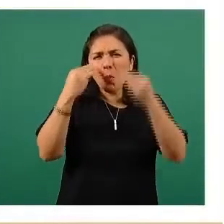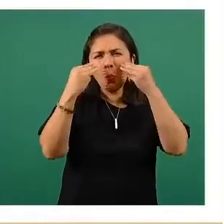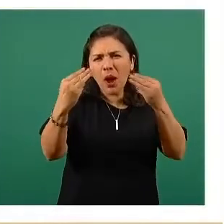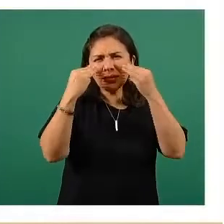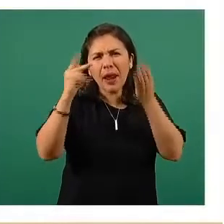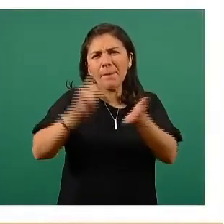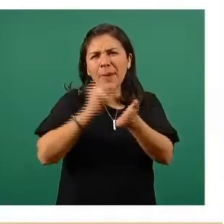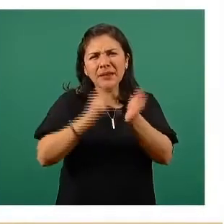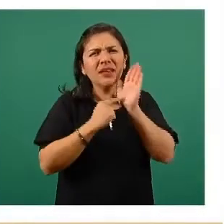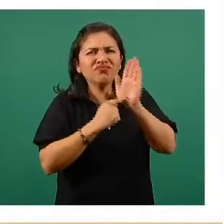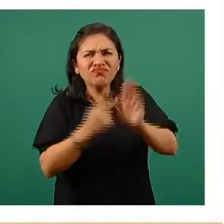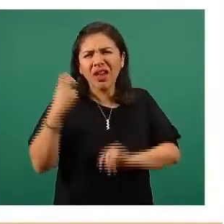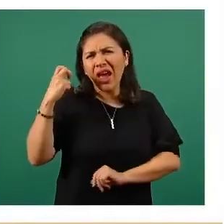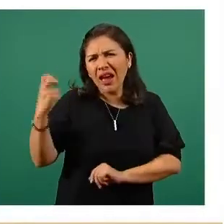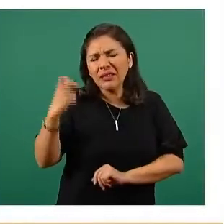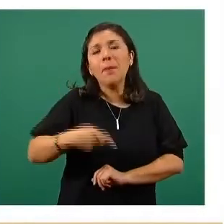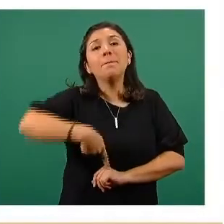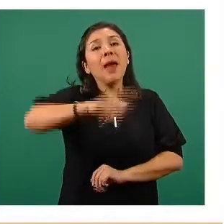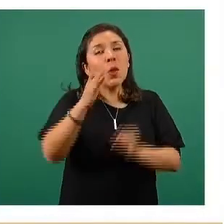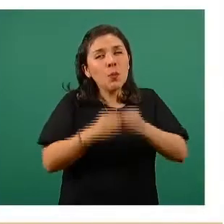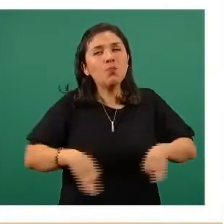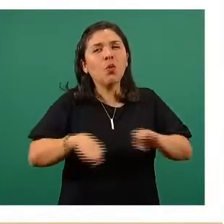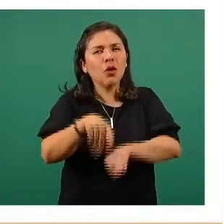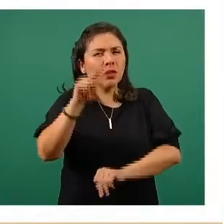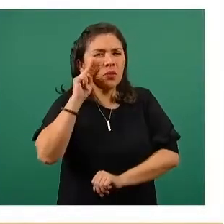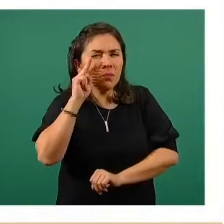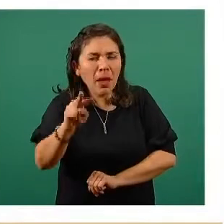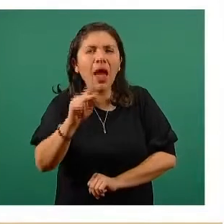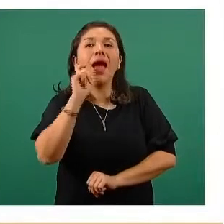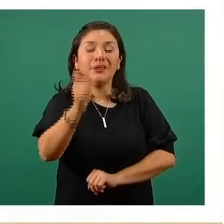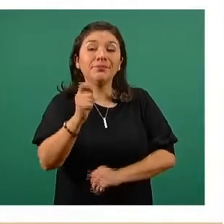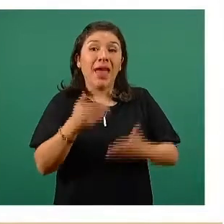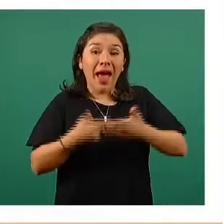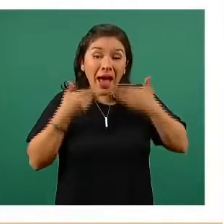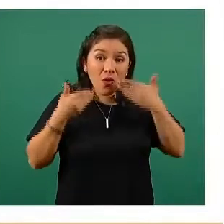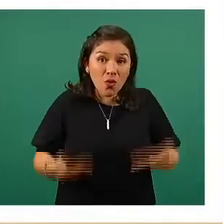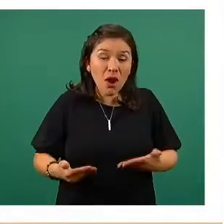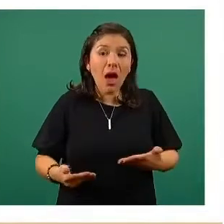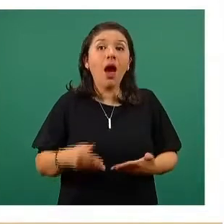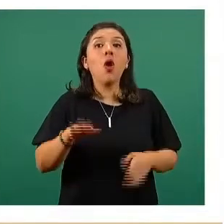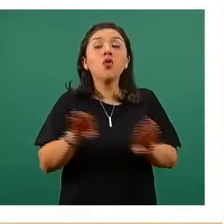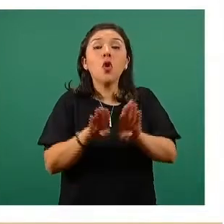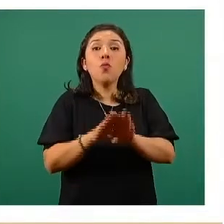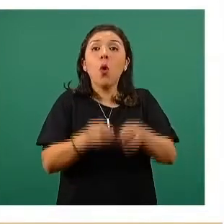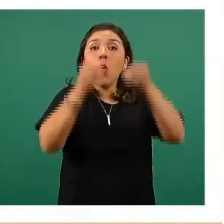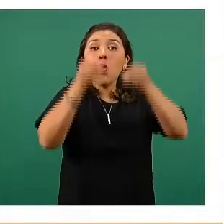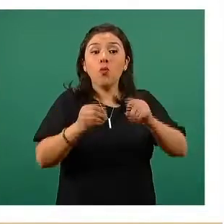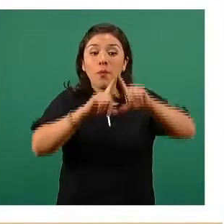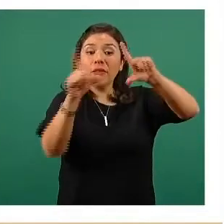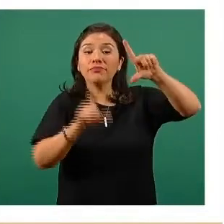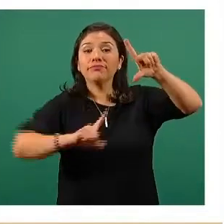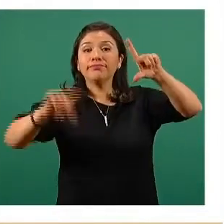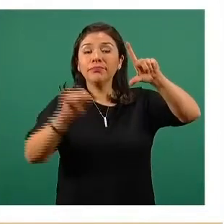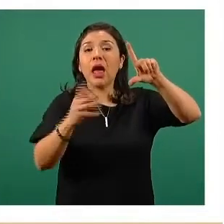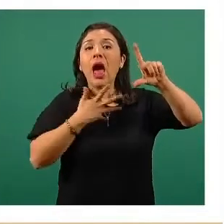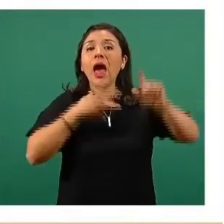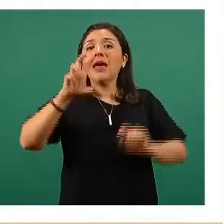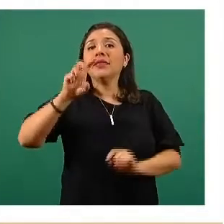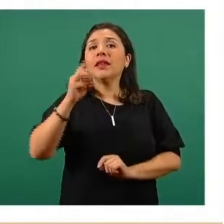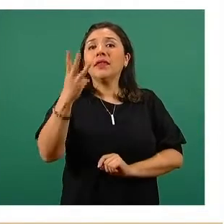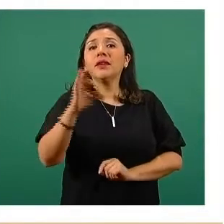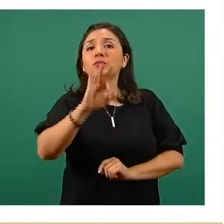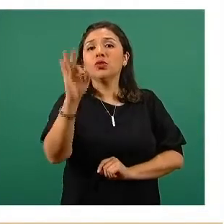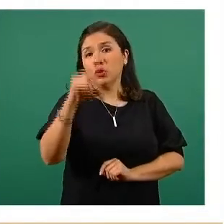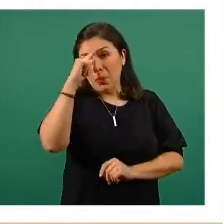múltiples ocasiones, es muy importante que resaltemos que actualmente la ocupación nacional se encuentra en un